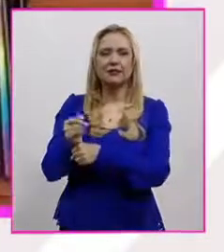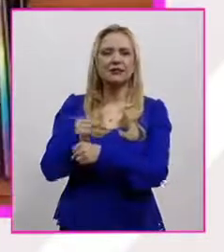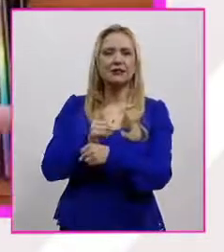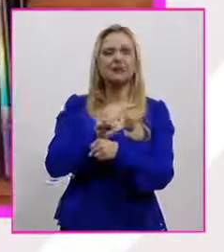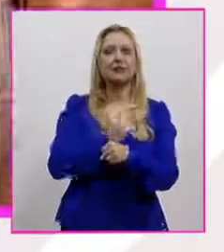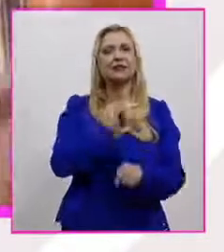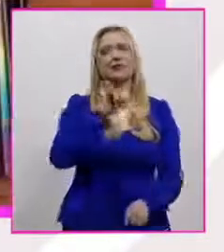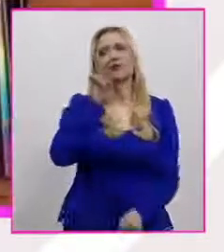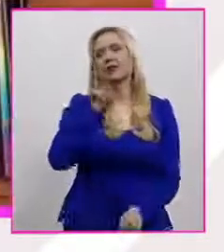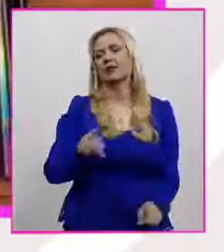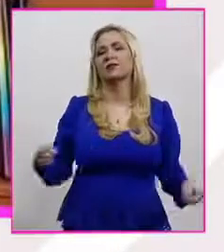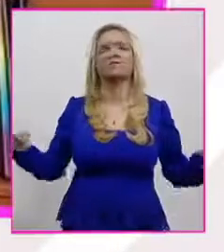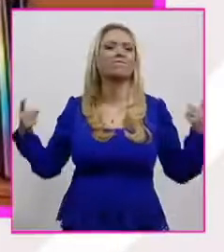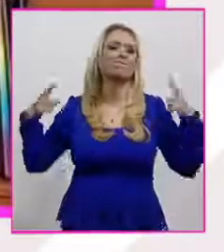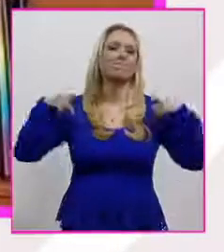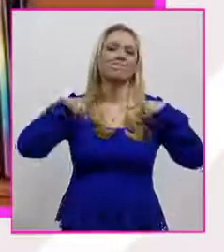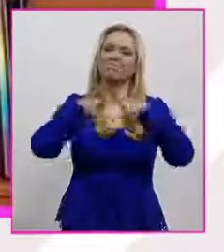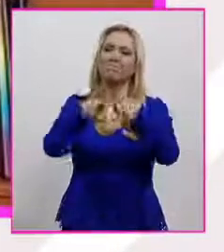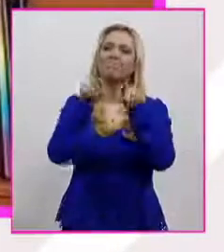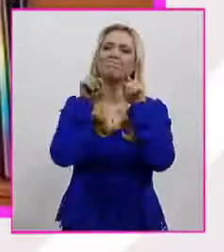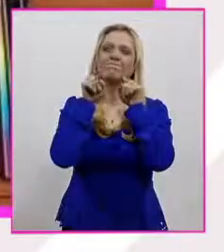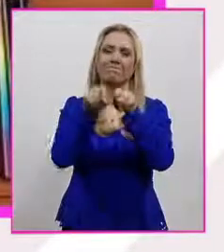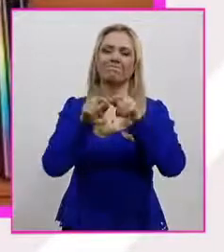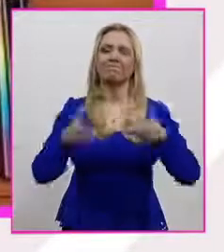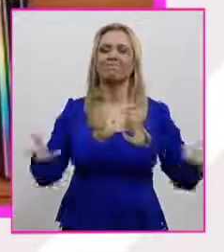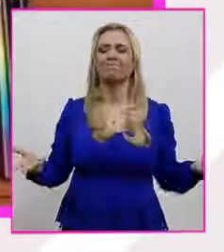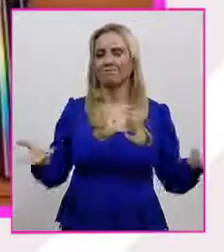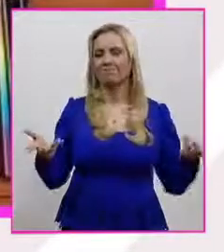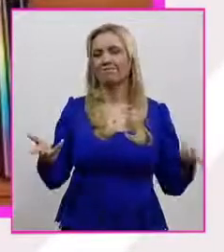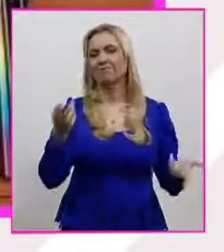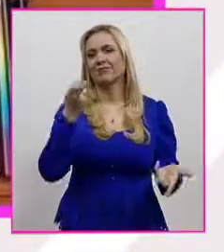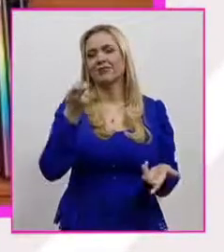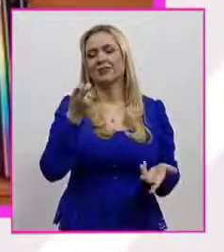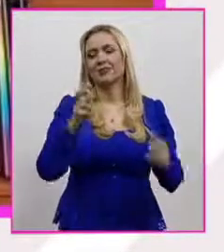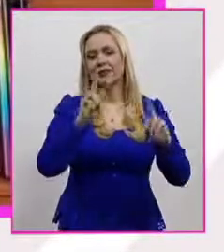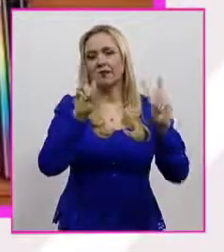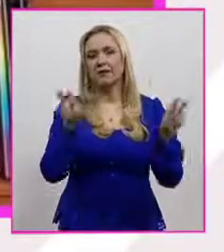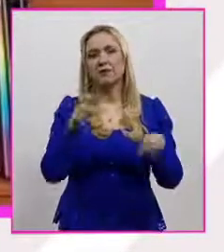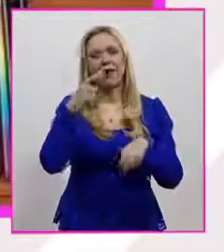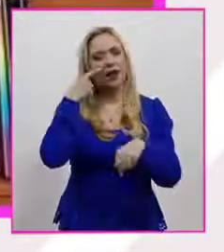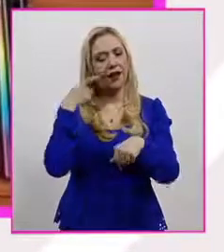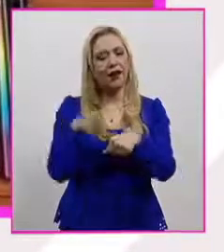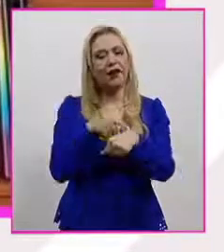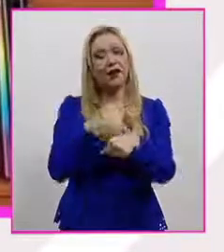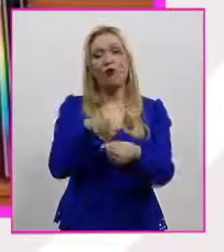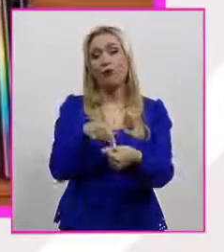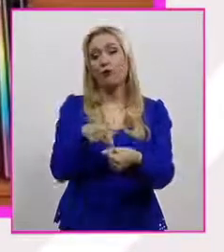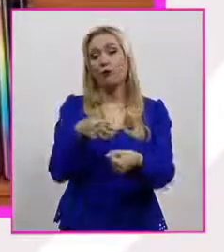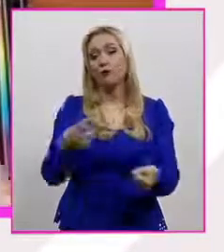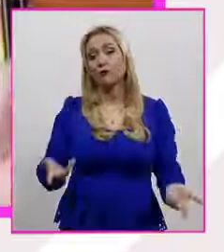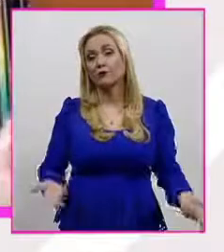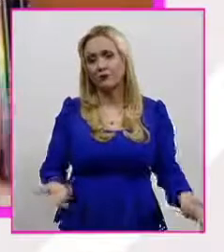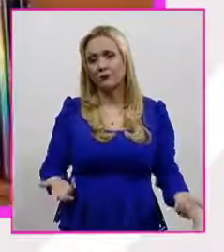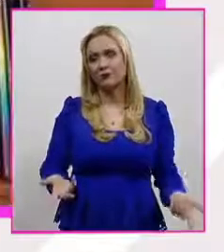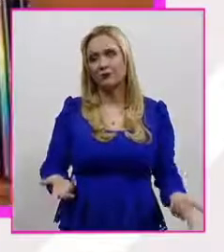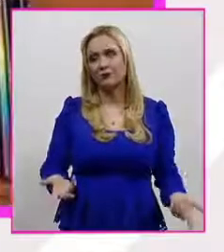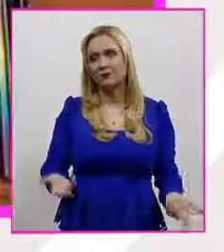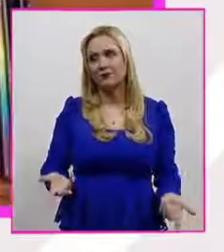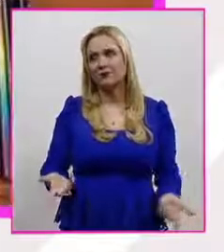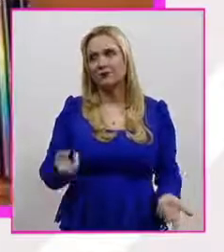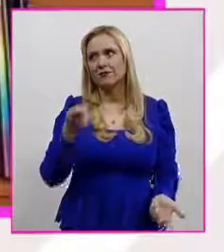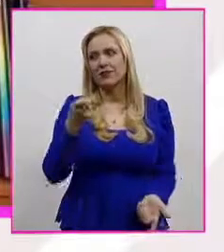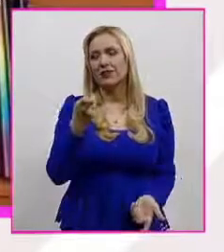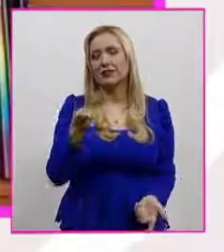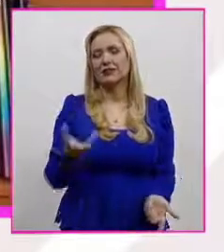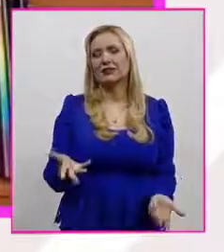pues apunta exactamente a lo mismo, ¿no? Y cruzado con el tema racial. Entonces, también cómo impacta